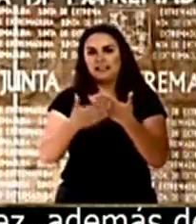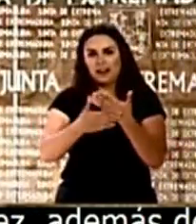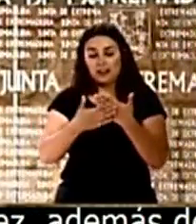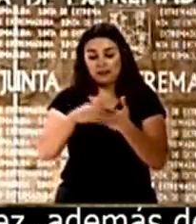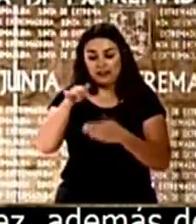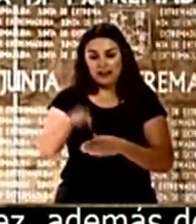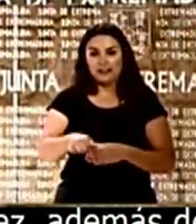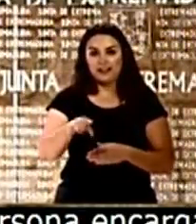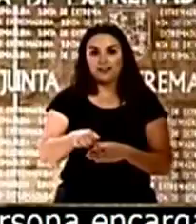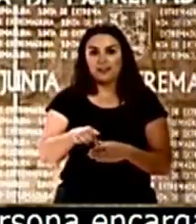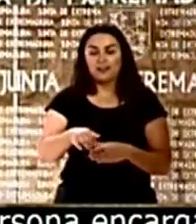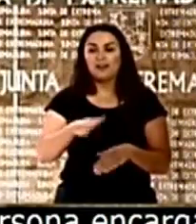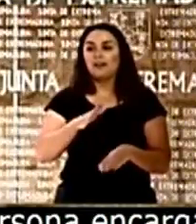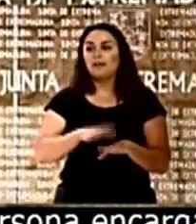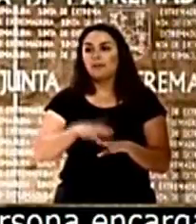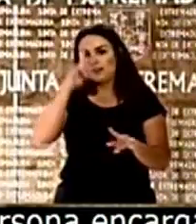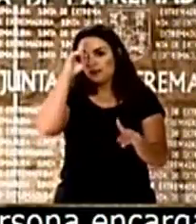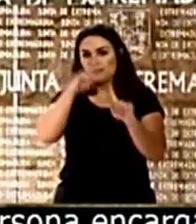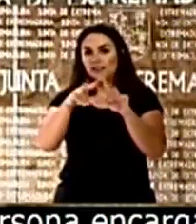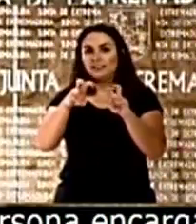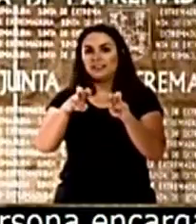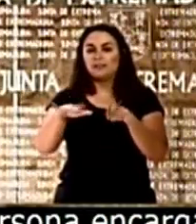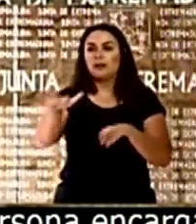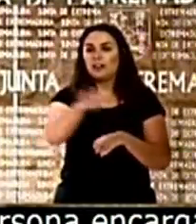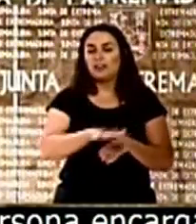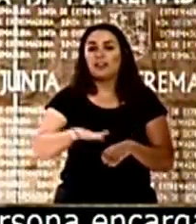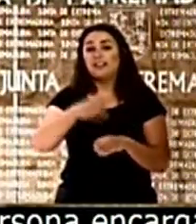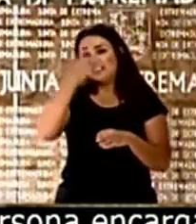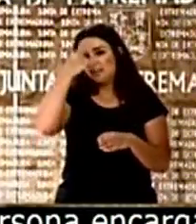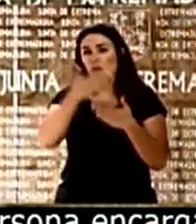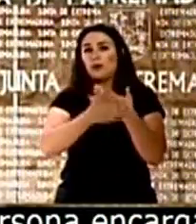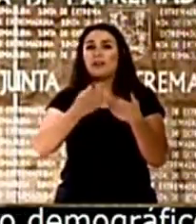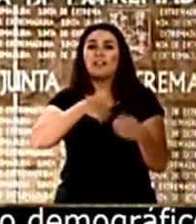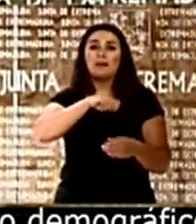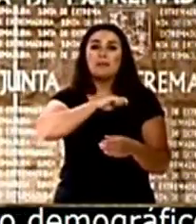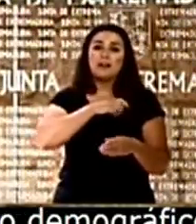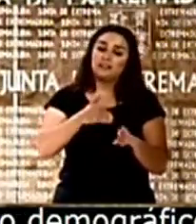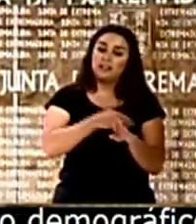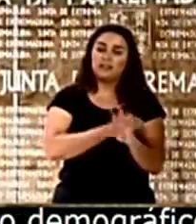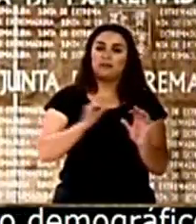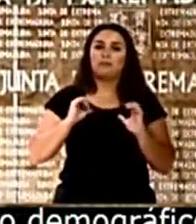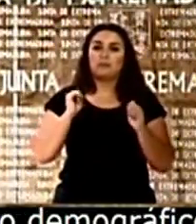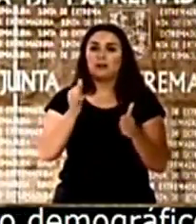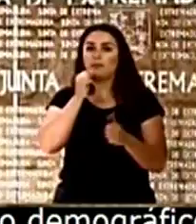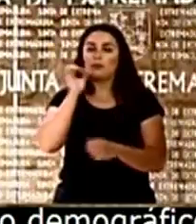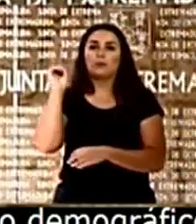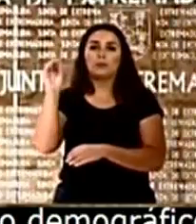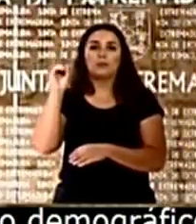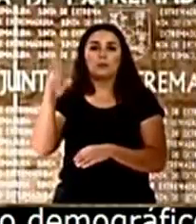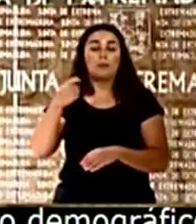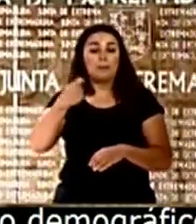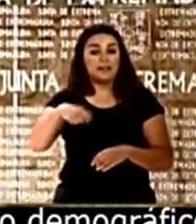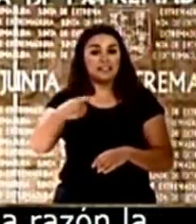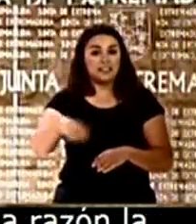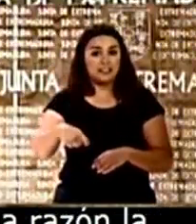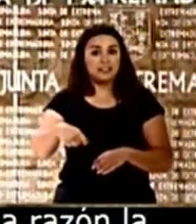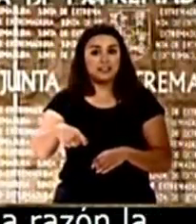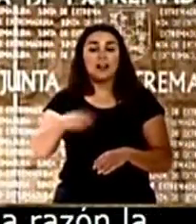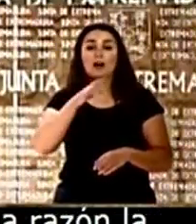Gobierno, del reto demográfico. Saben que el Gobierno de España puso en marcha, a raíz de la Conferencia de Presidentes, un